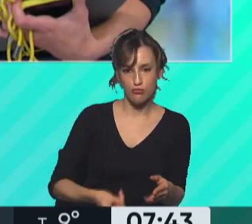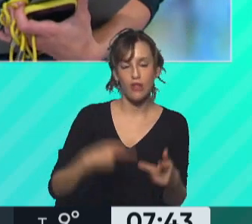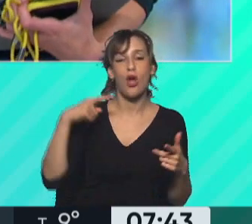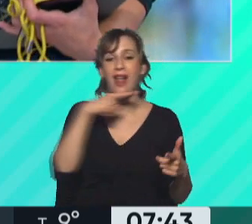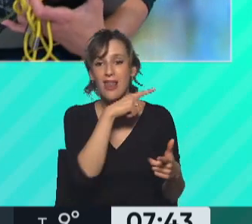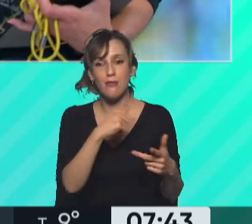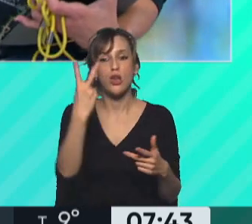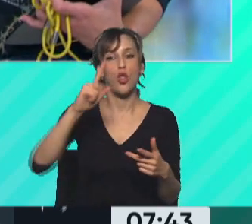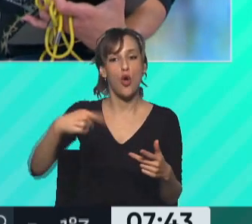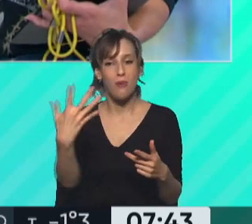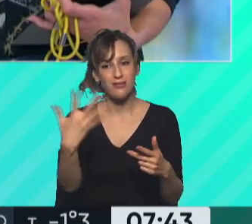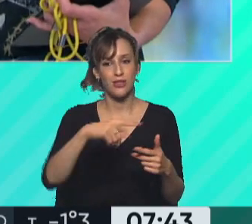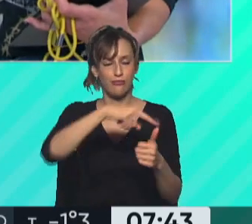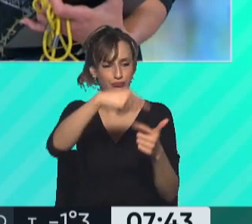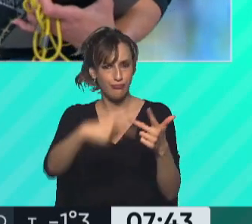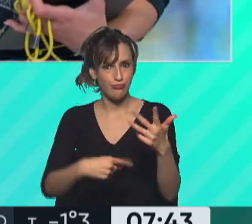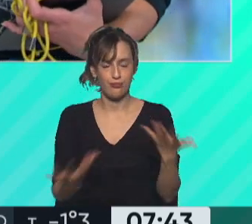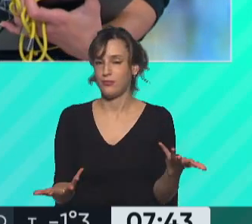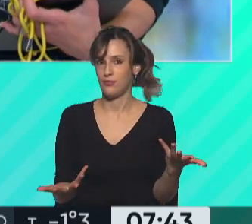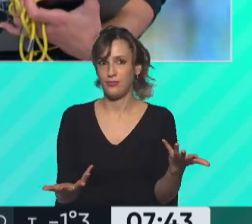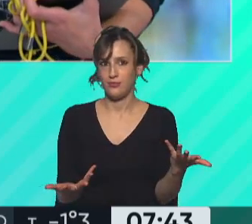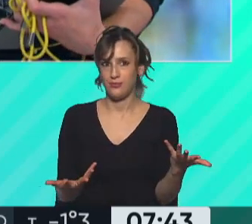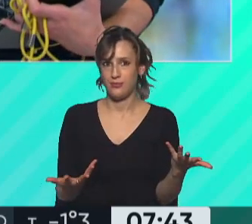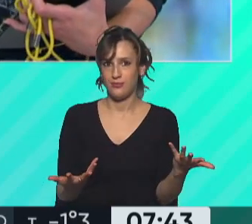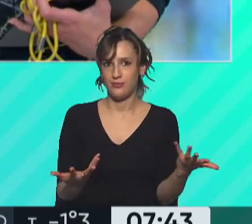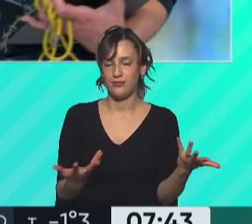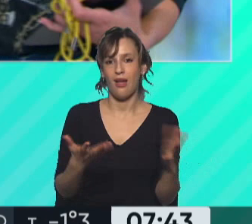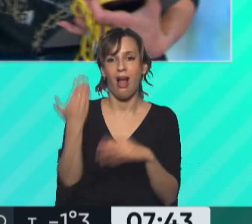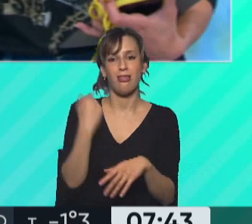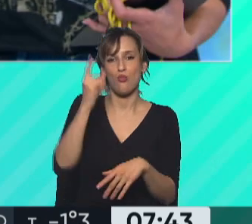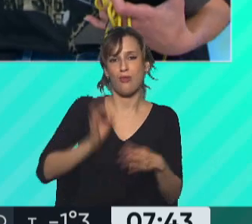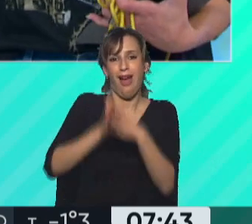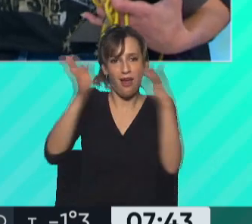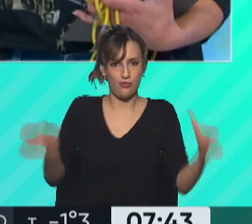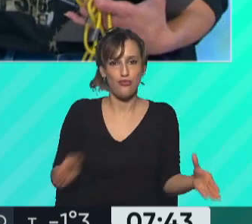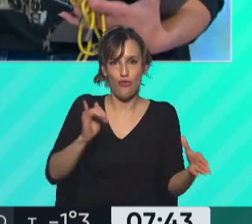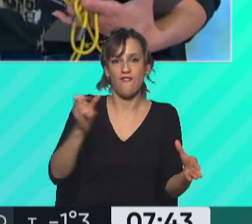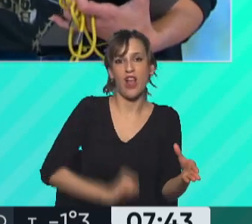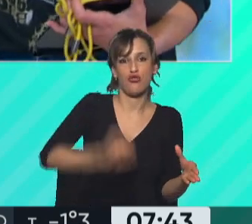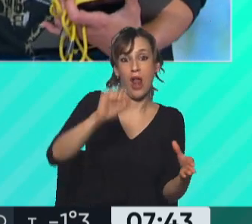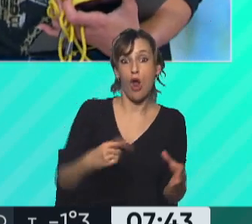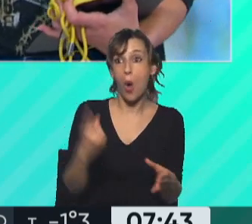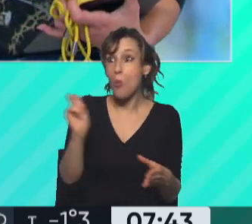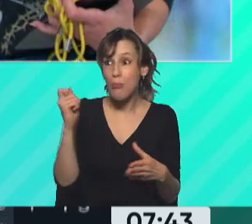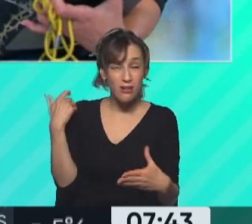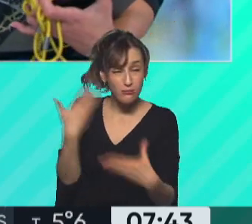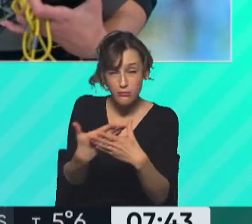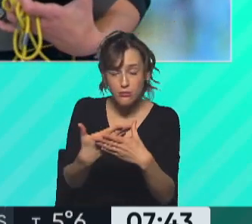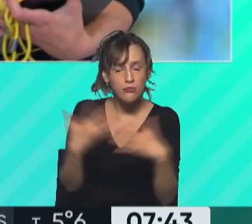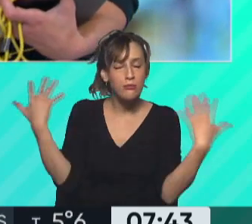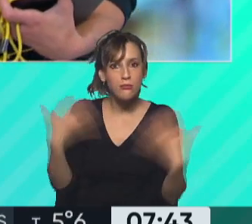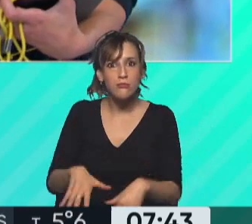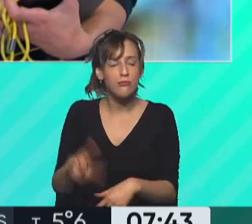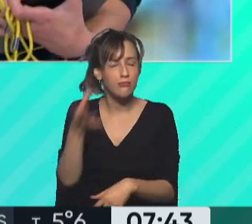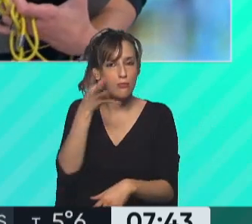2,5. Son números que los países europeos tenían en un año. Ahora lo tienen en un mes. Digo, ¿hay un tema internacional? Sí. Bueno. Pero también